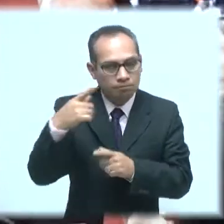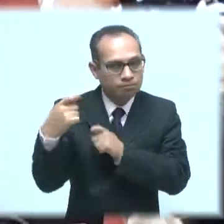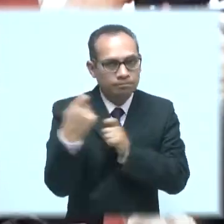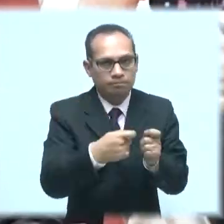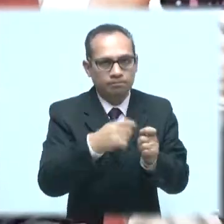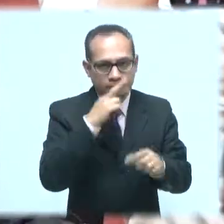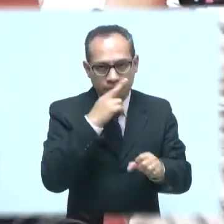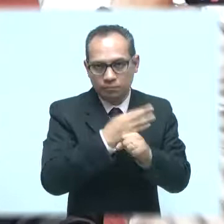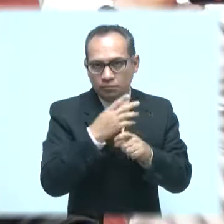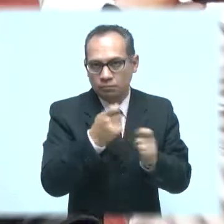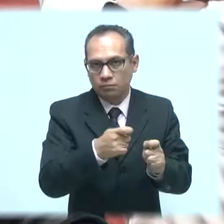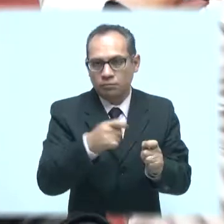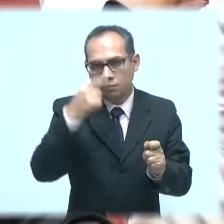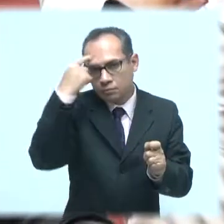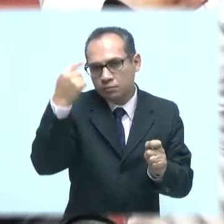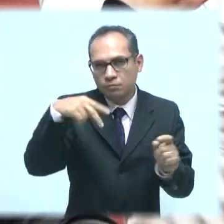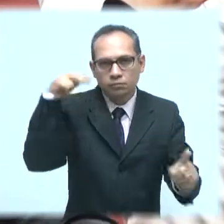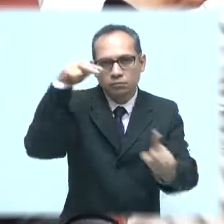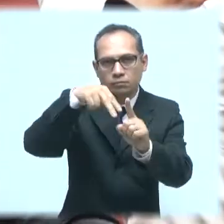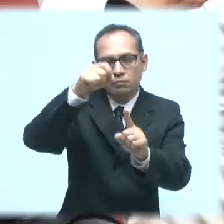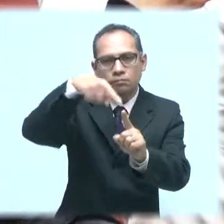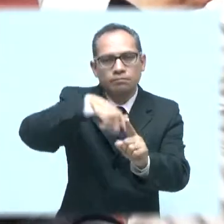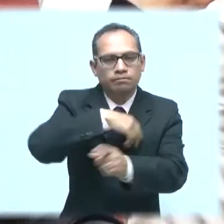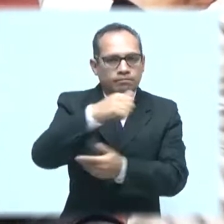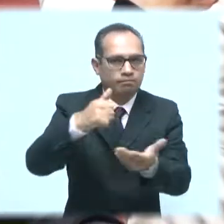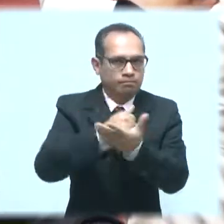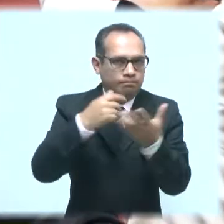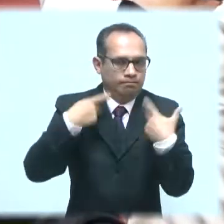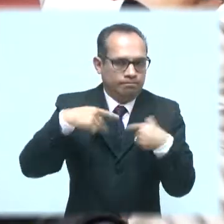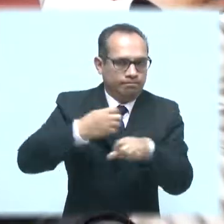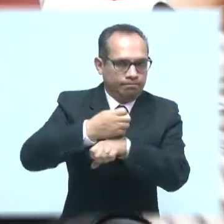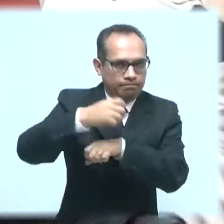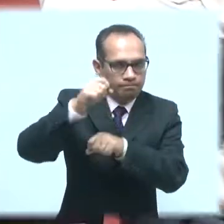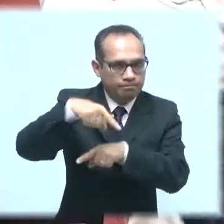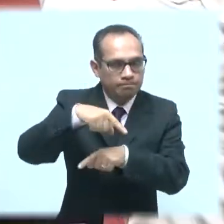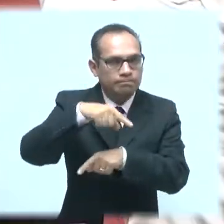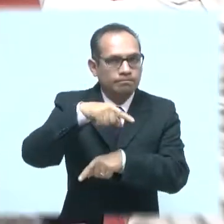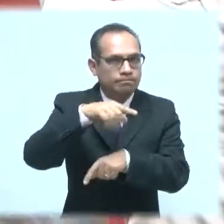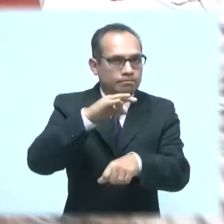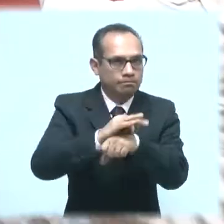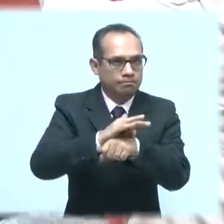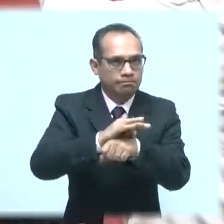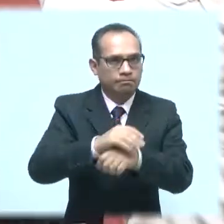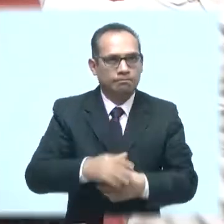mirando en todo momento por el bien y prosperidad del estado de hidalgo